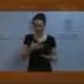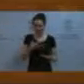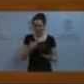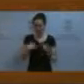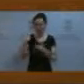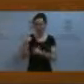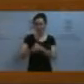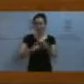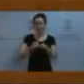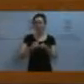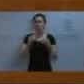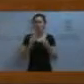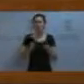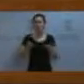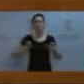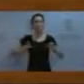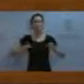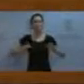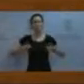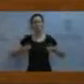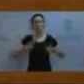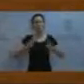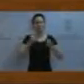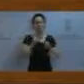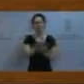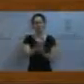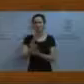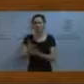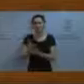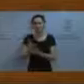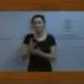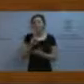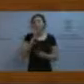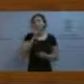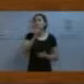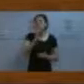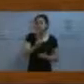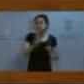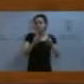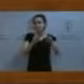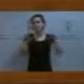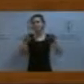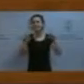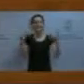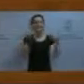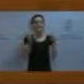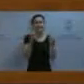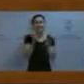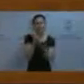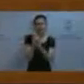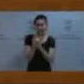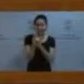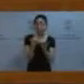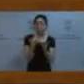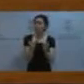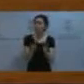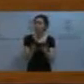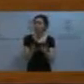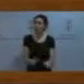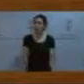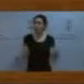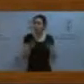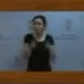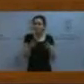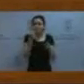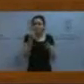de iniciativas. Llevamos advirtiéndoles lo que iba a pasar con SOGEPSA. No tiene usted más que repasar los diarios de